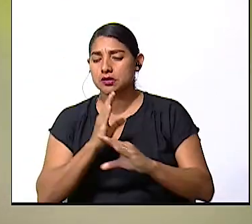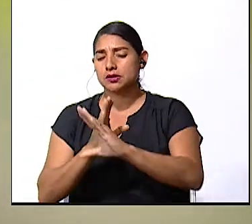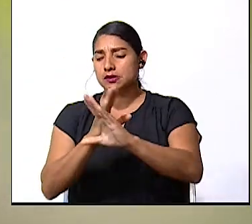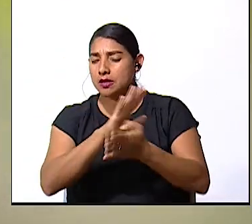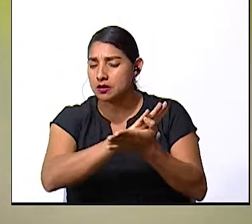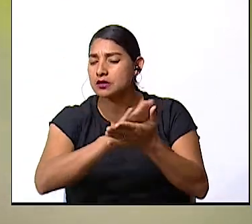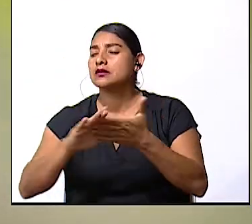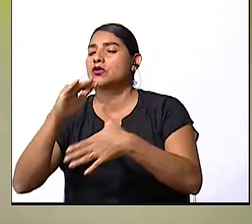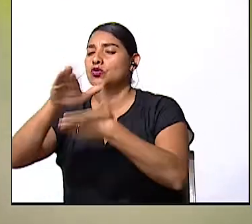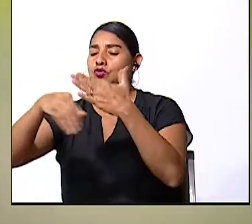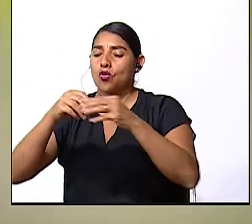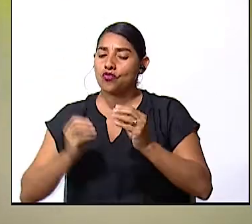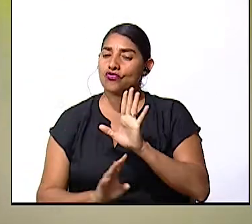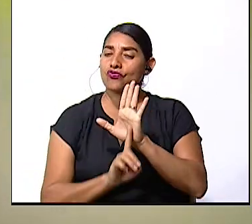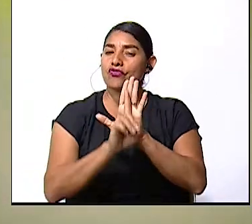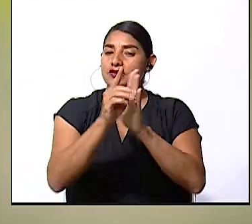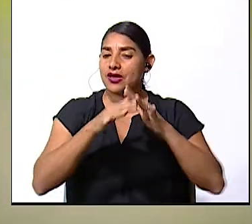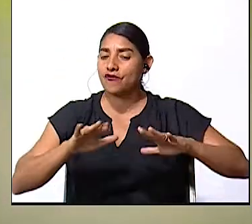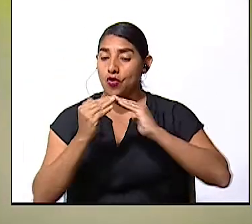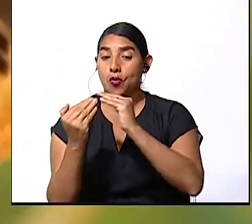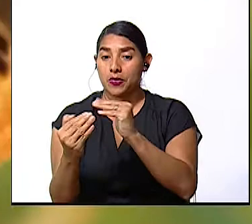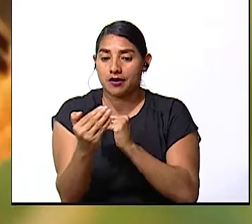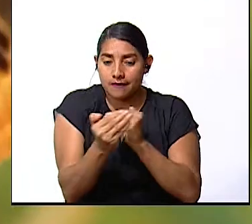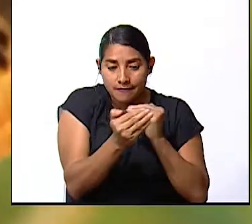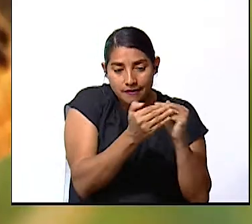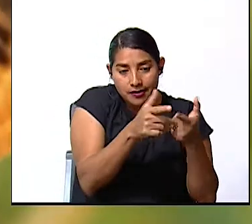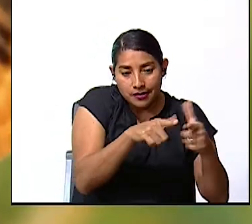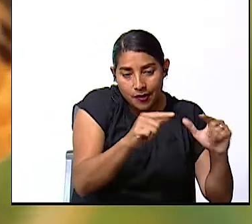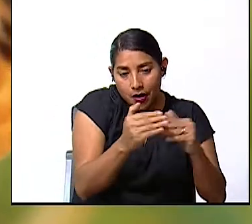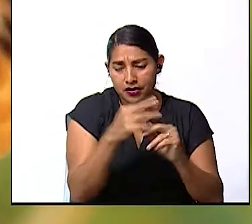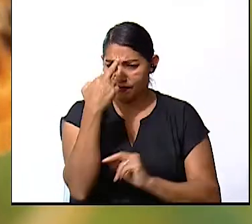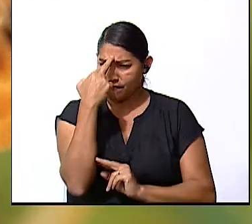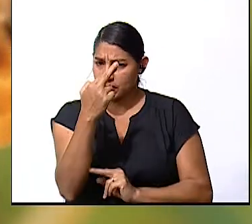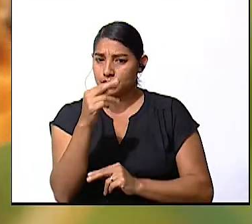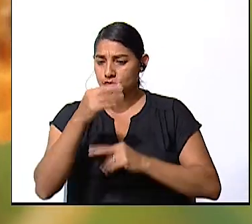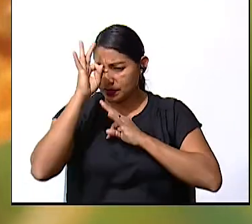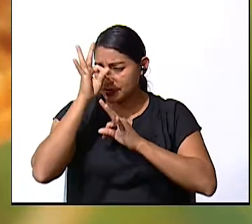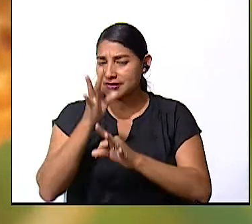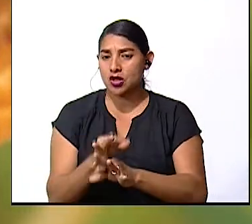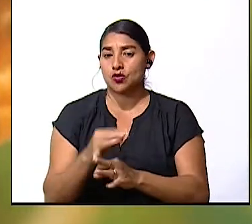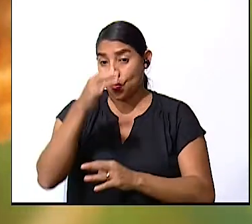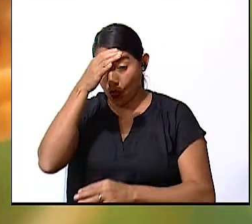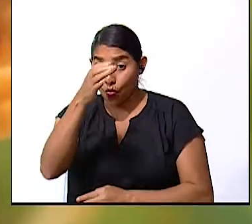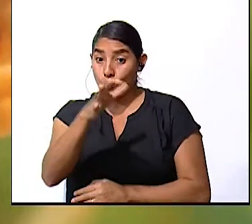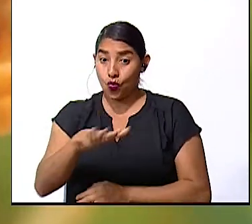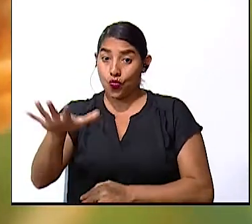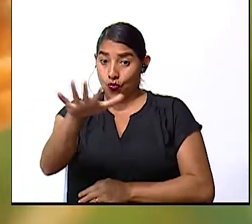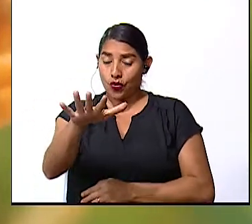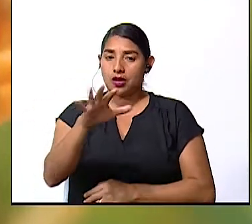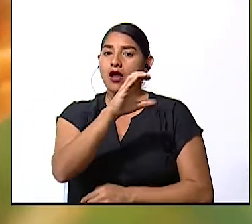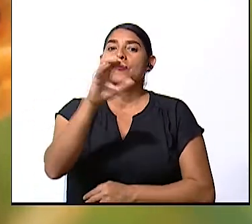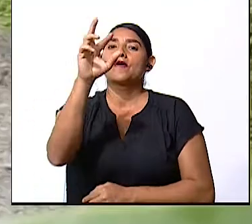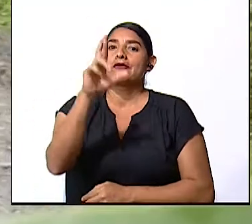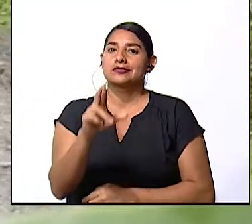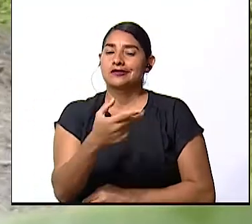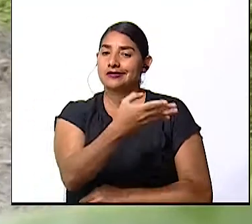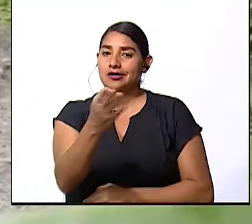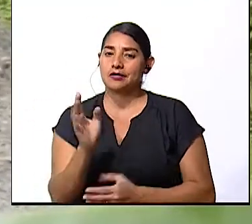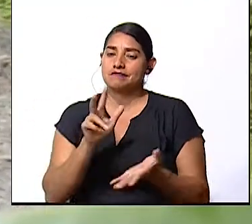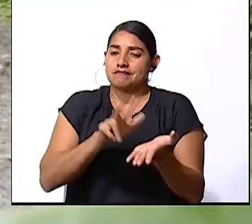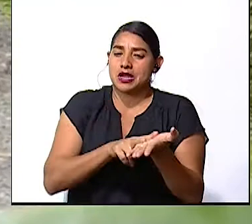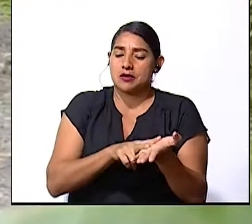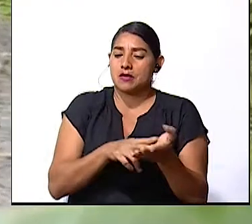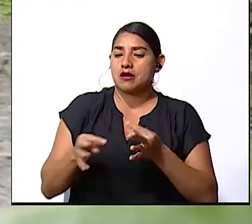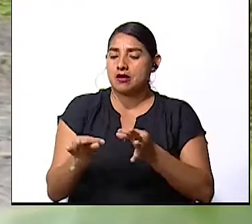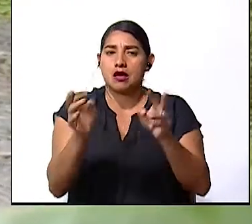como la implicación con el desarrollo de las comunidades locales y el respeto por sus tradiciones y su cultura. Costa Rica imprime en el